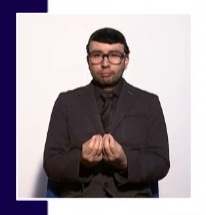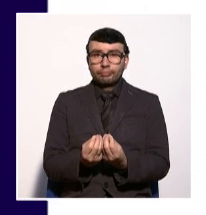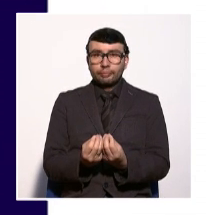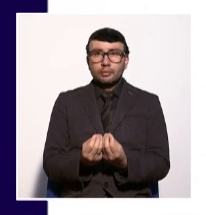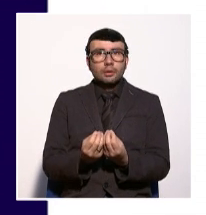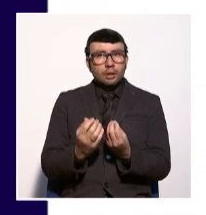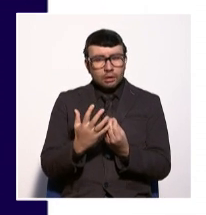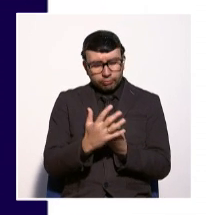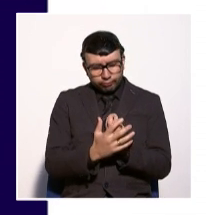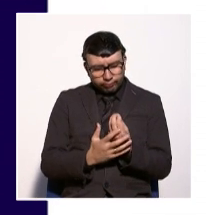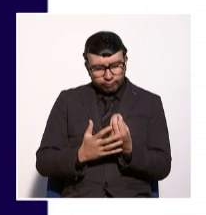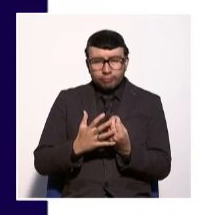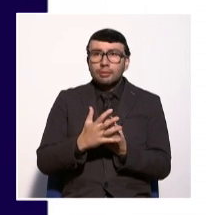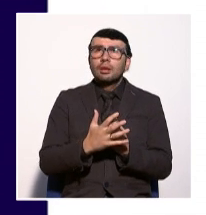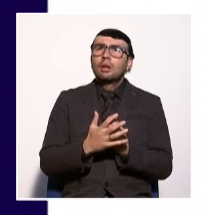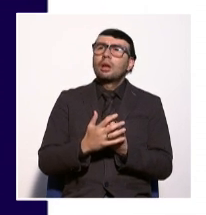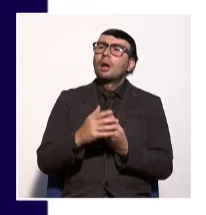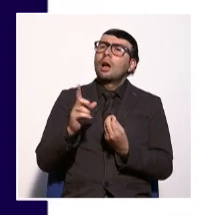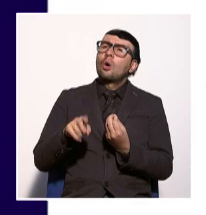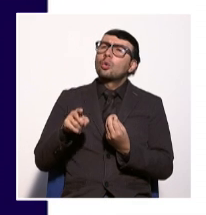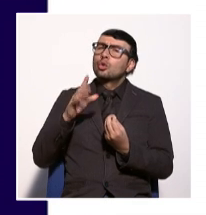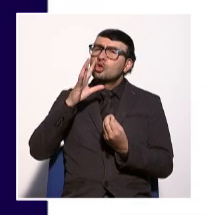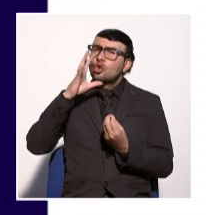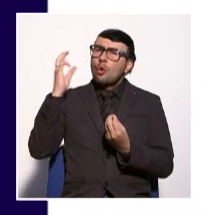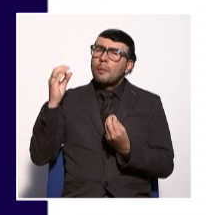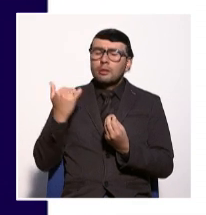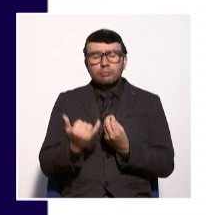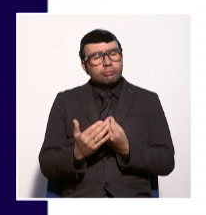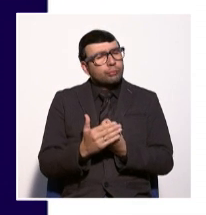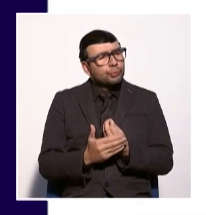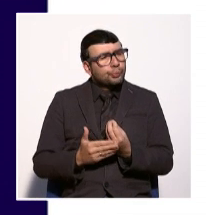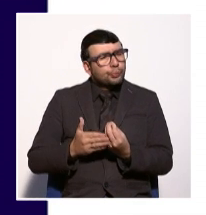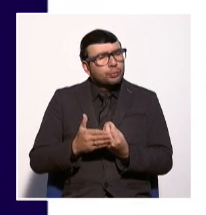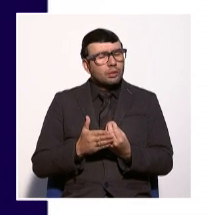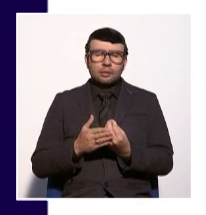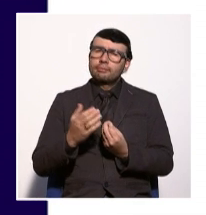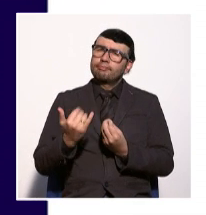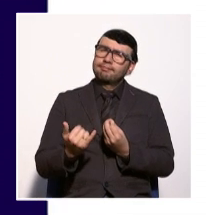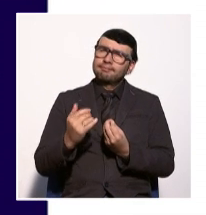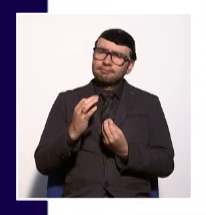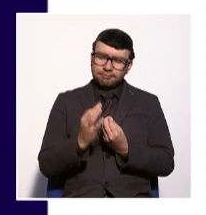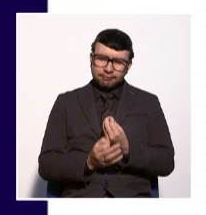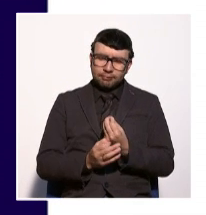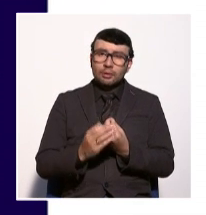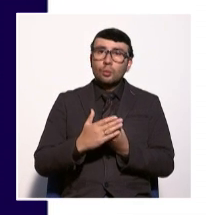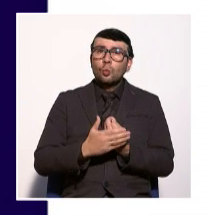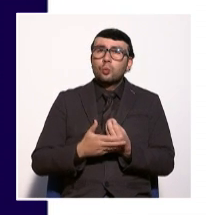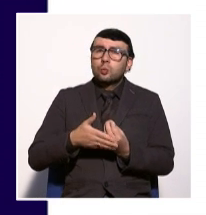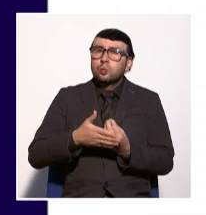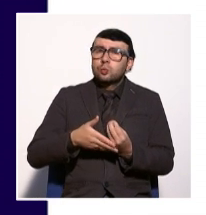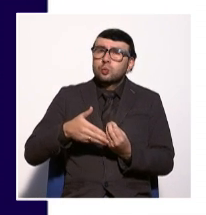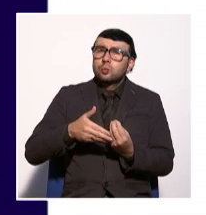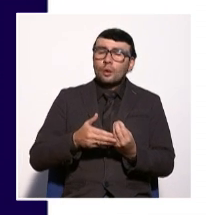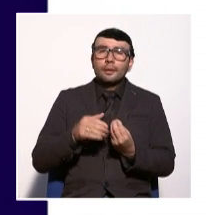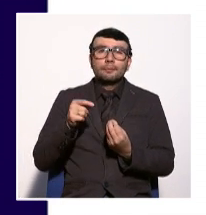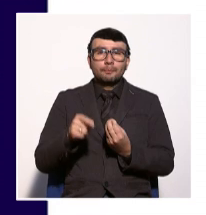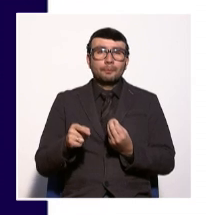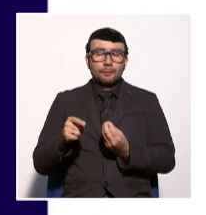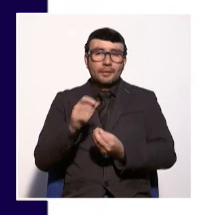esto que muchos hombres se pueden palpar por encima del testículo que ven acá son unas varices